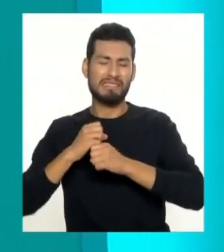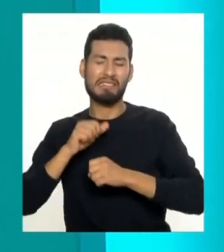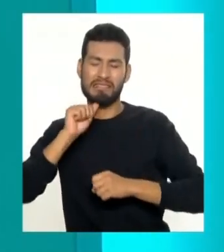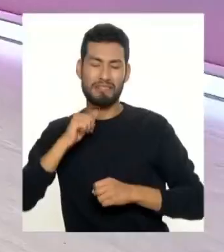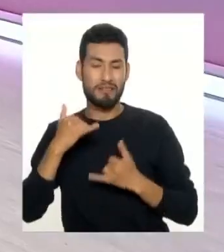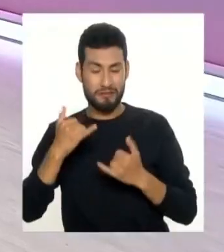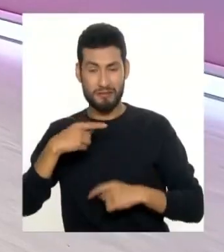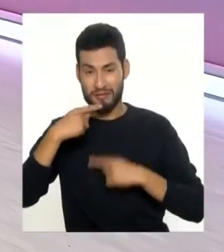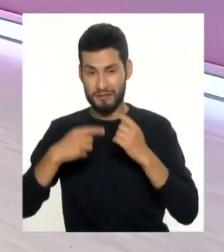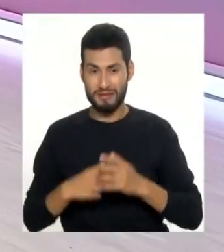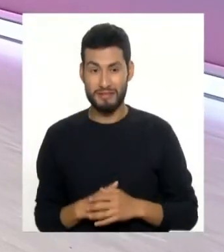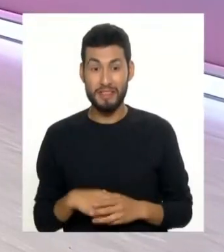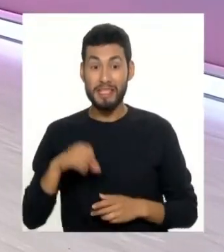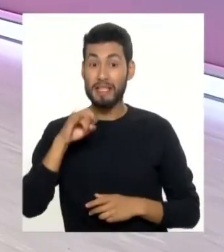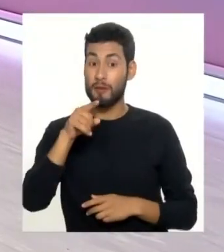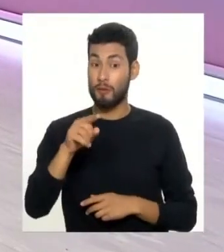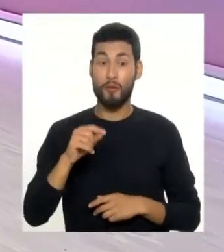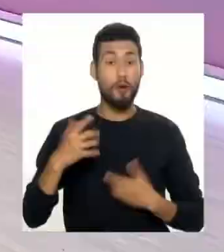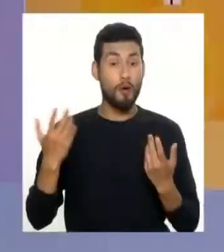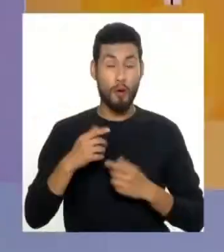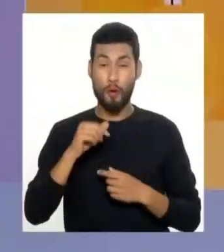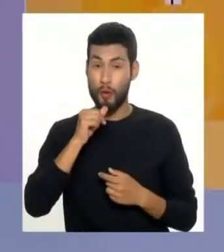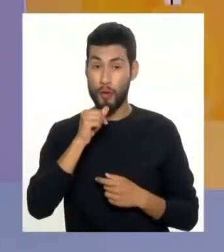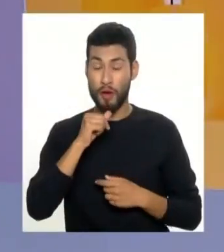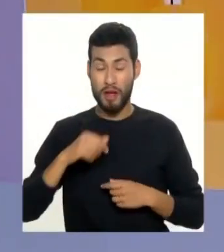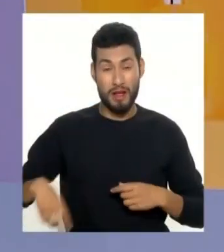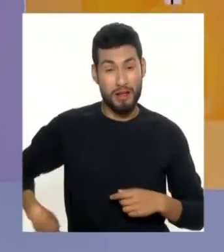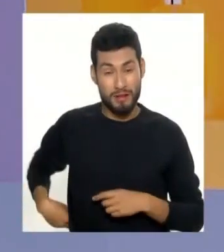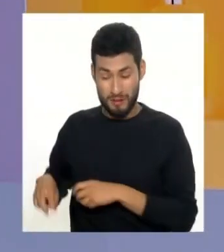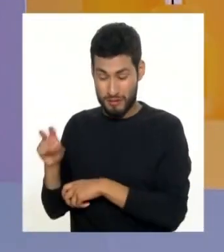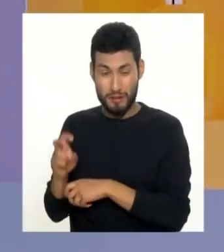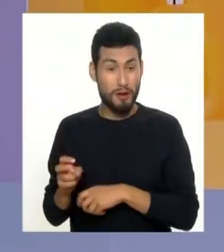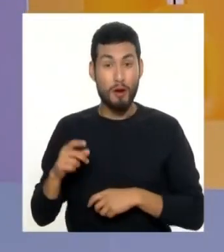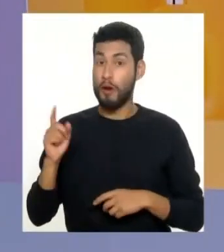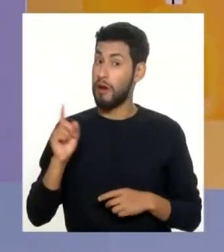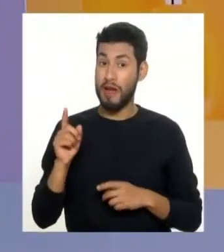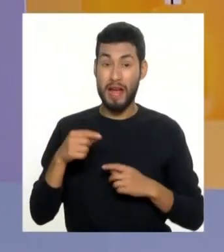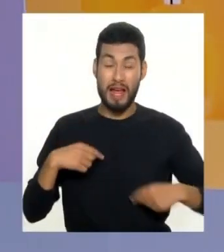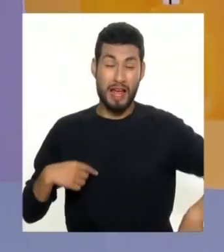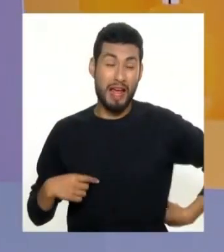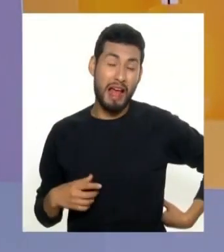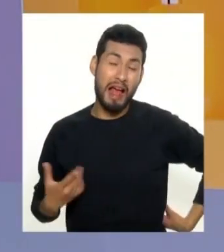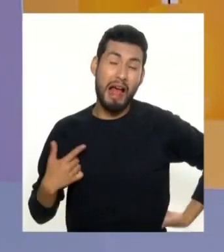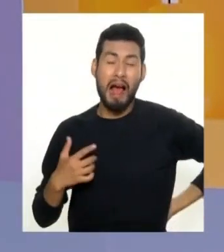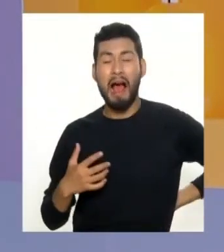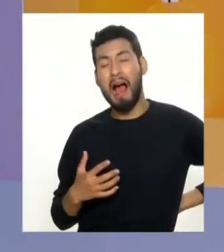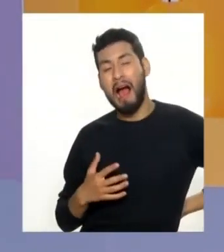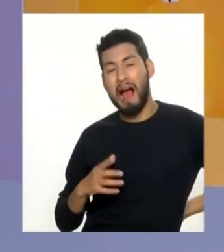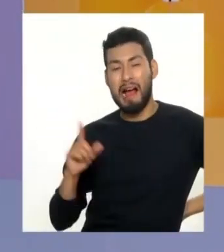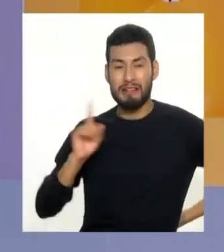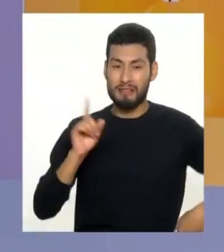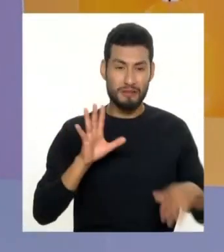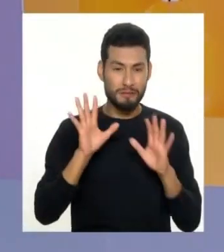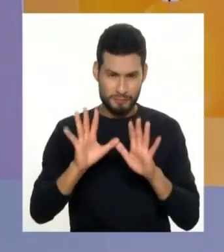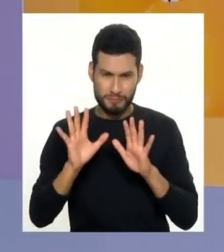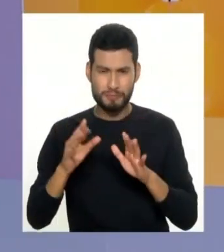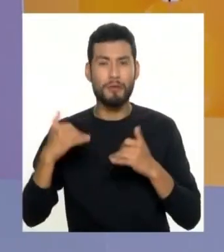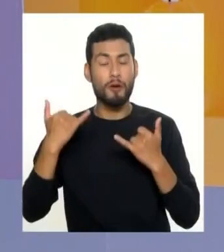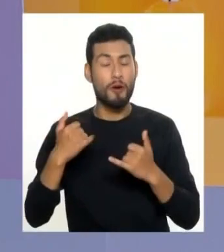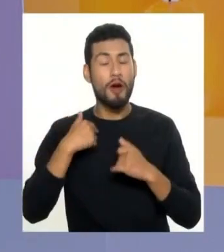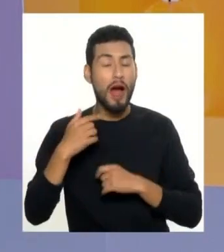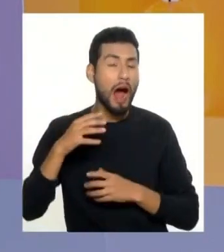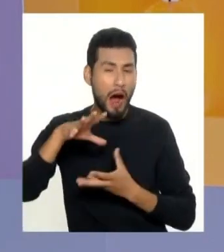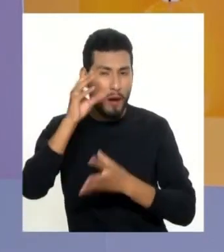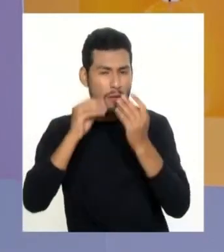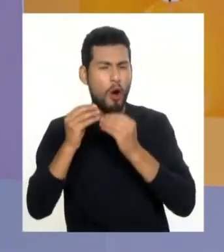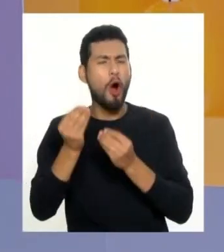Si tú tienes algún dolor en la parte de la espalda, no siempre es por hernia, pero hoy día vamos a aprender cómo vamos a diagnosticar cuando